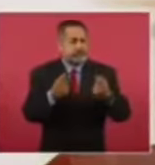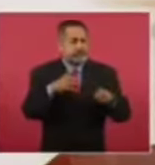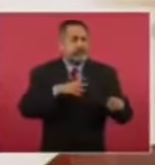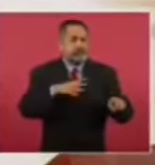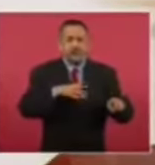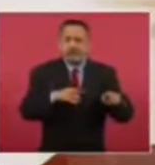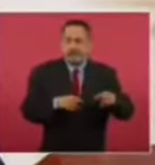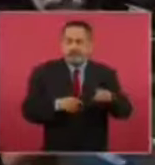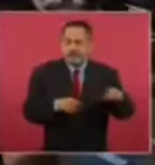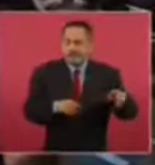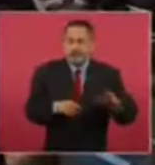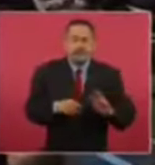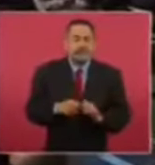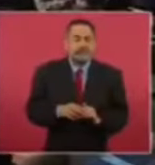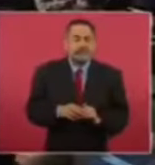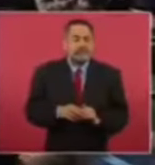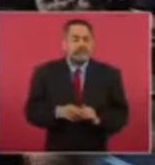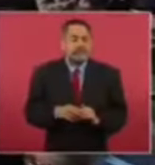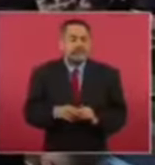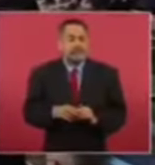en